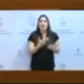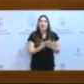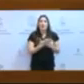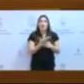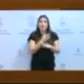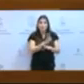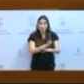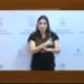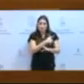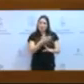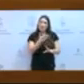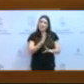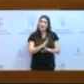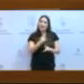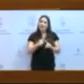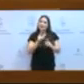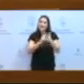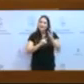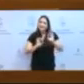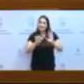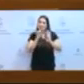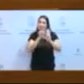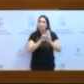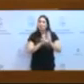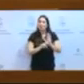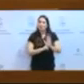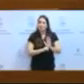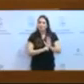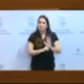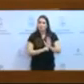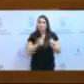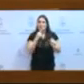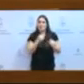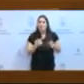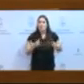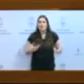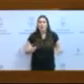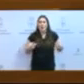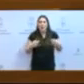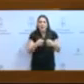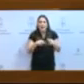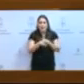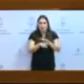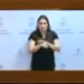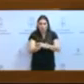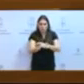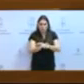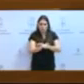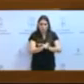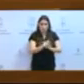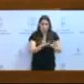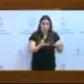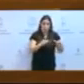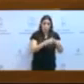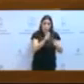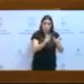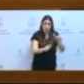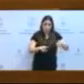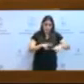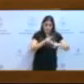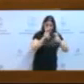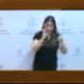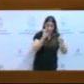que plantean son cuestiones concretas. Señorías, cogestión. Cogestión entre internos